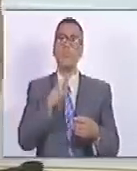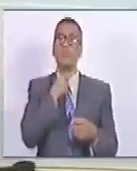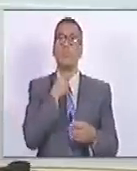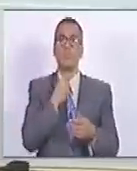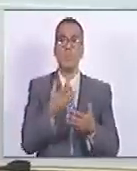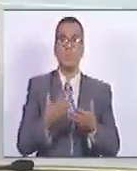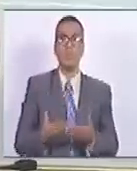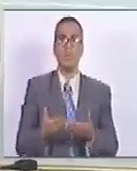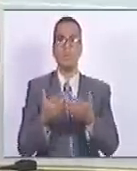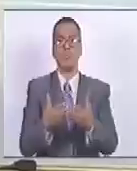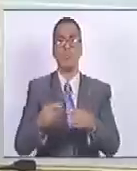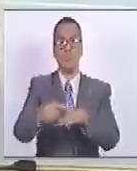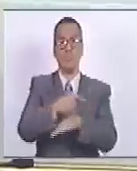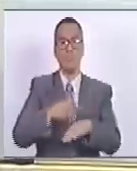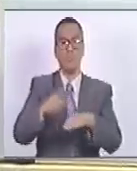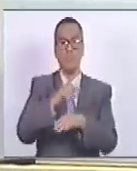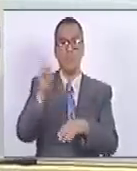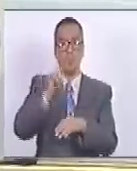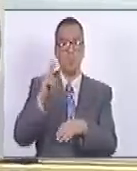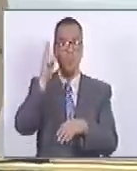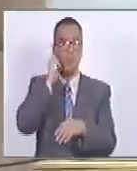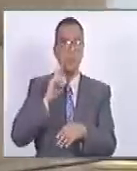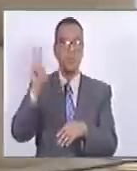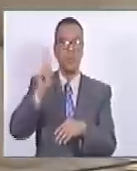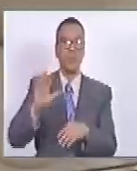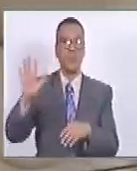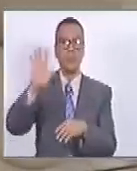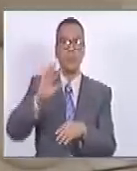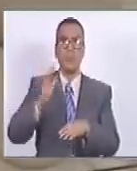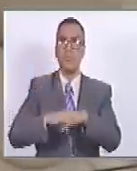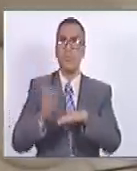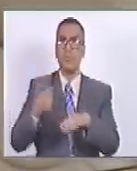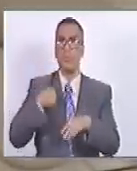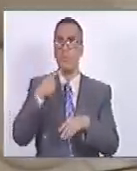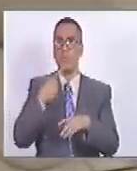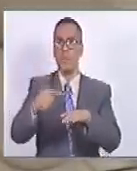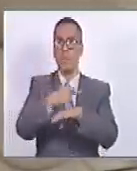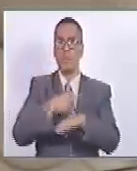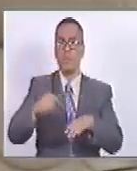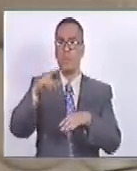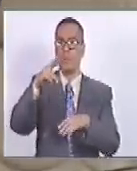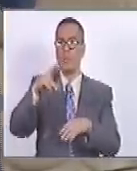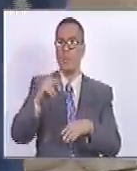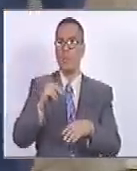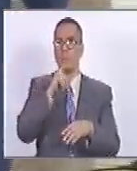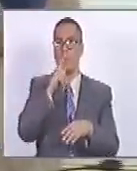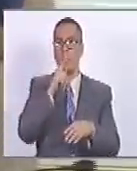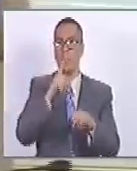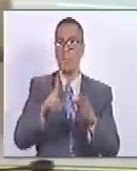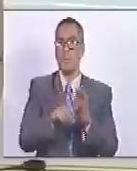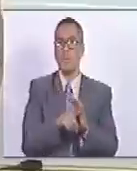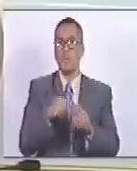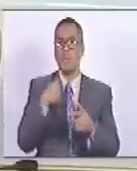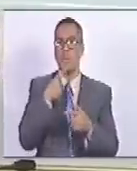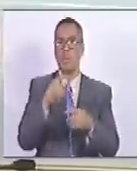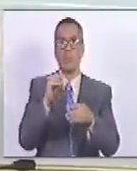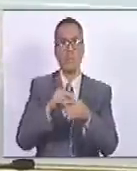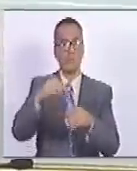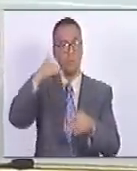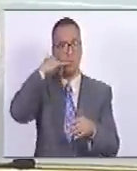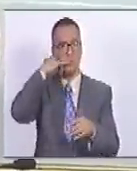parte del gobierno de la República Bolivariana de Venezuela. ¿Por qué no dijeron que era un gobierno ilegítimo cuando me